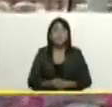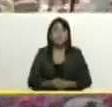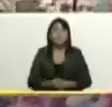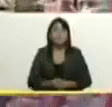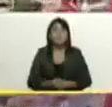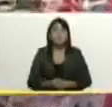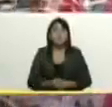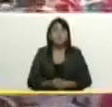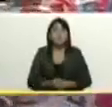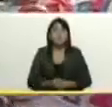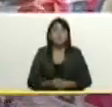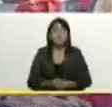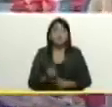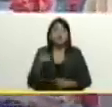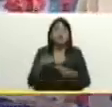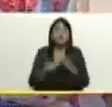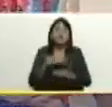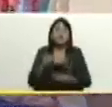Se atrevieron.